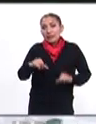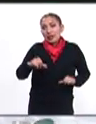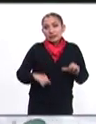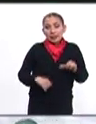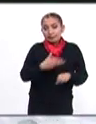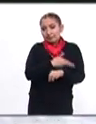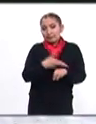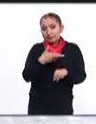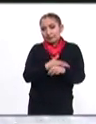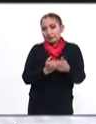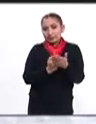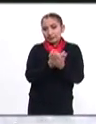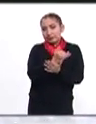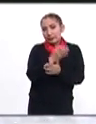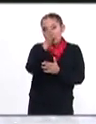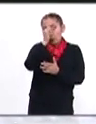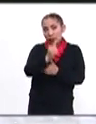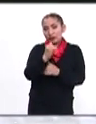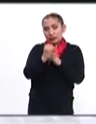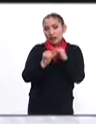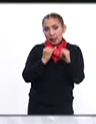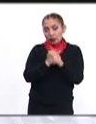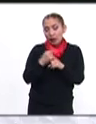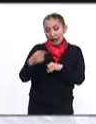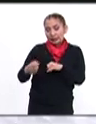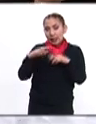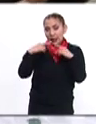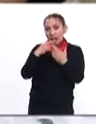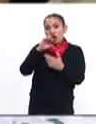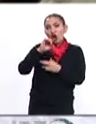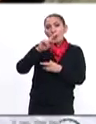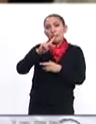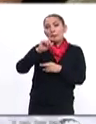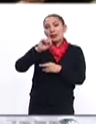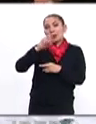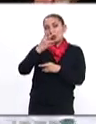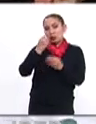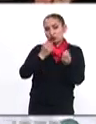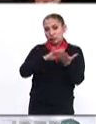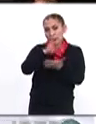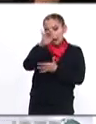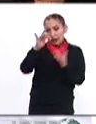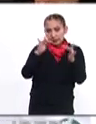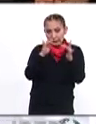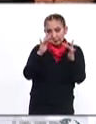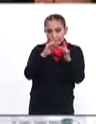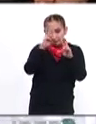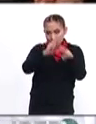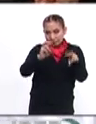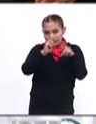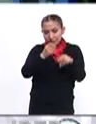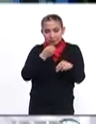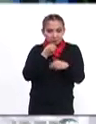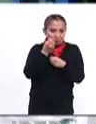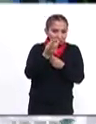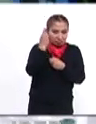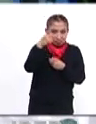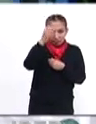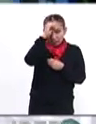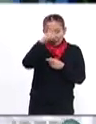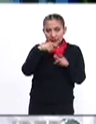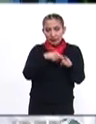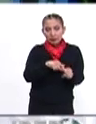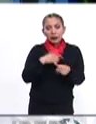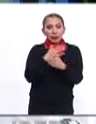las resoluciones y los acuerdos a los que se llegaron en esta COP24. Te agradecemos mucho este análisis, este comentario y